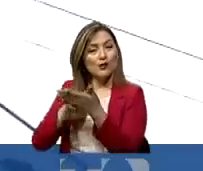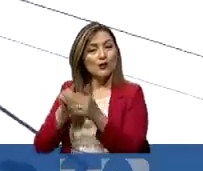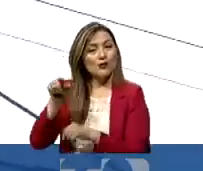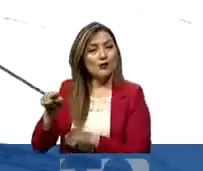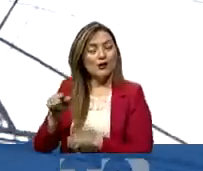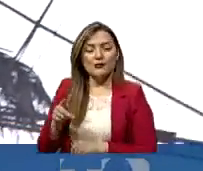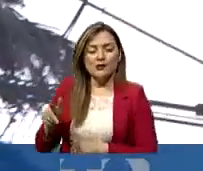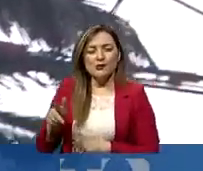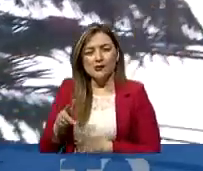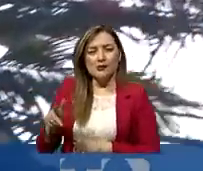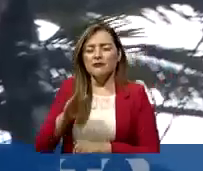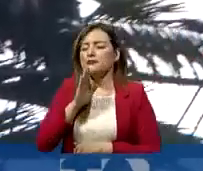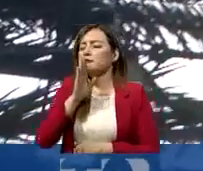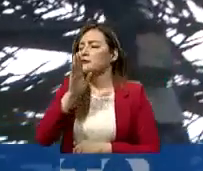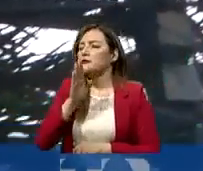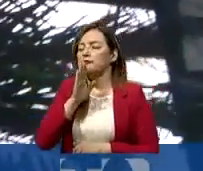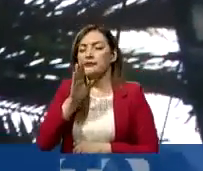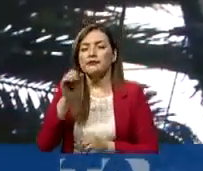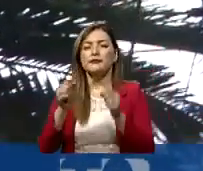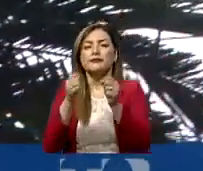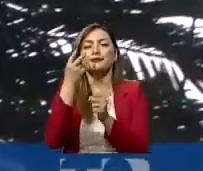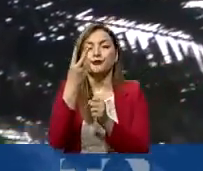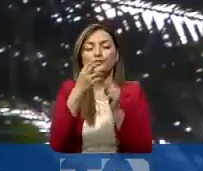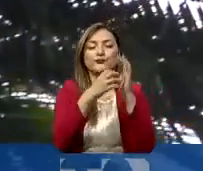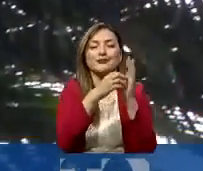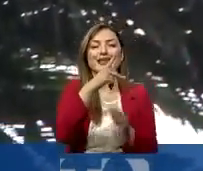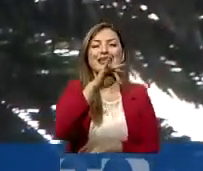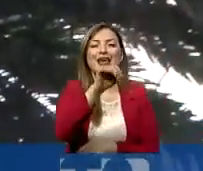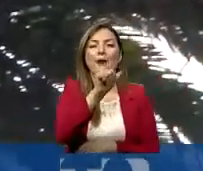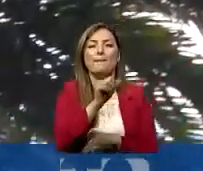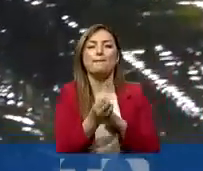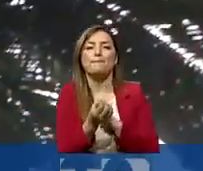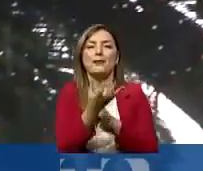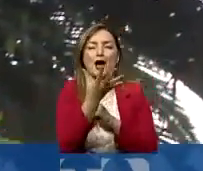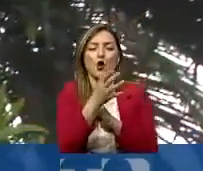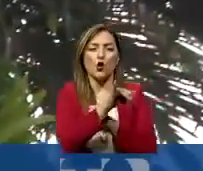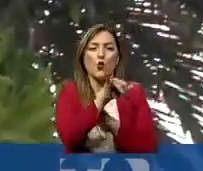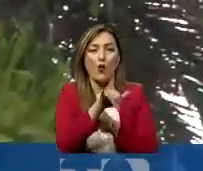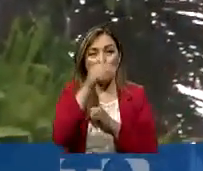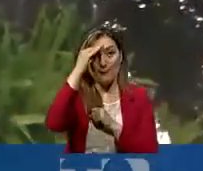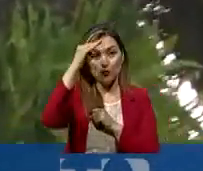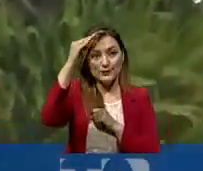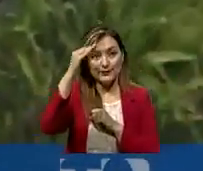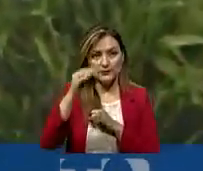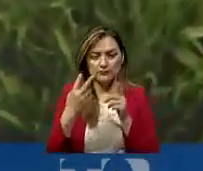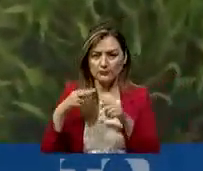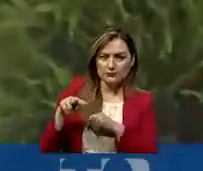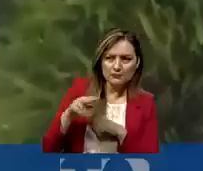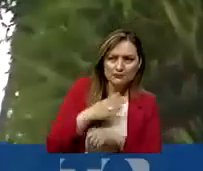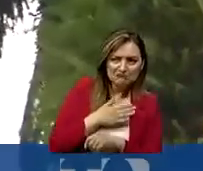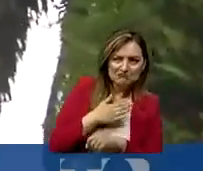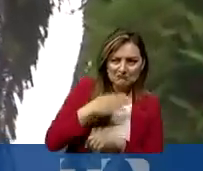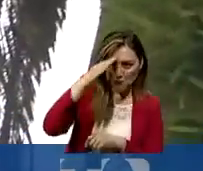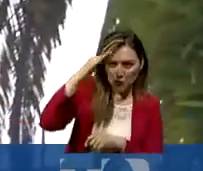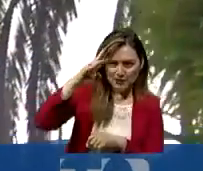que está rondeando este sector. Sí, al parecer son dos vehículos, un Kia blanco, que es similar al de la policía, porque los vecinos decían que estaban confiados, que era